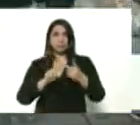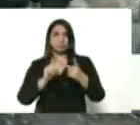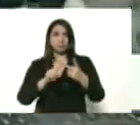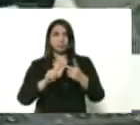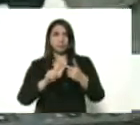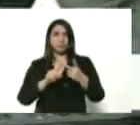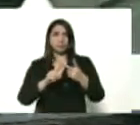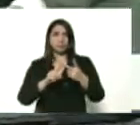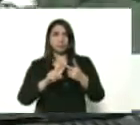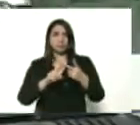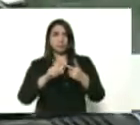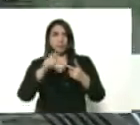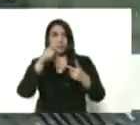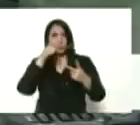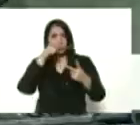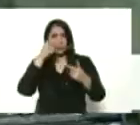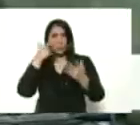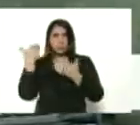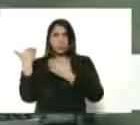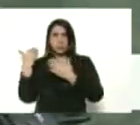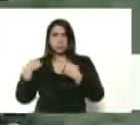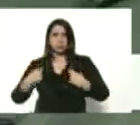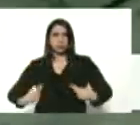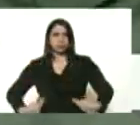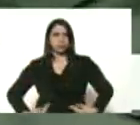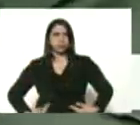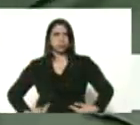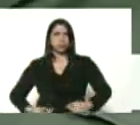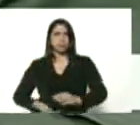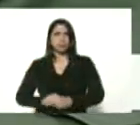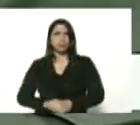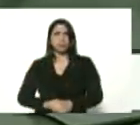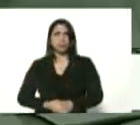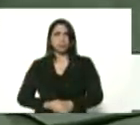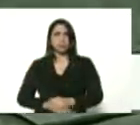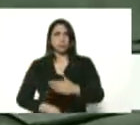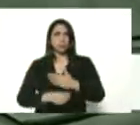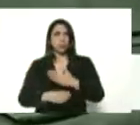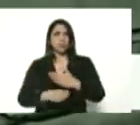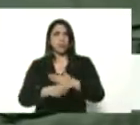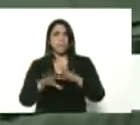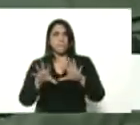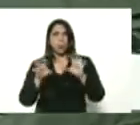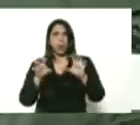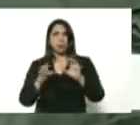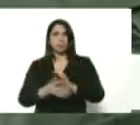caserinas, un uniforme de sequía, todavía está mojado.